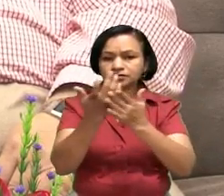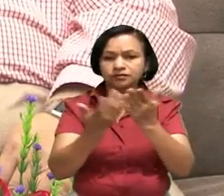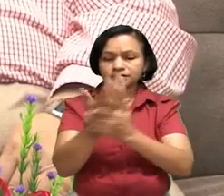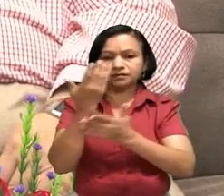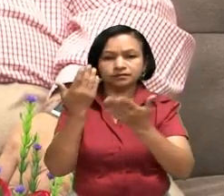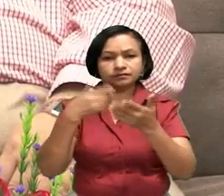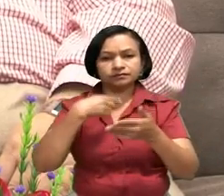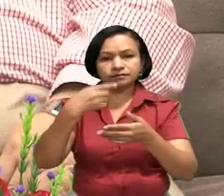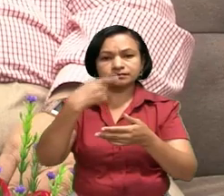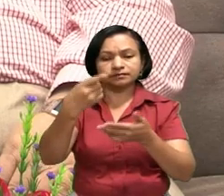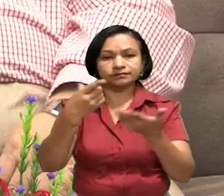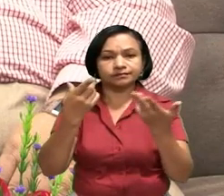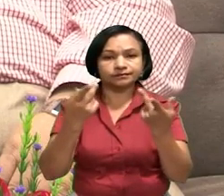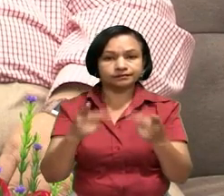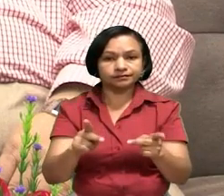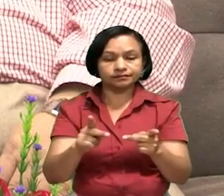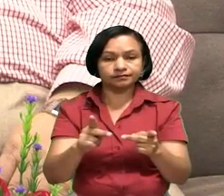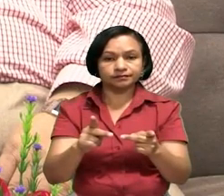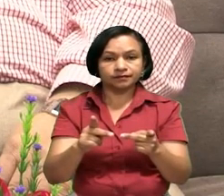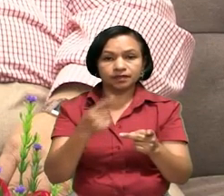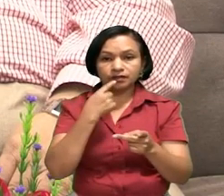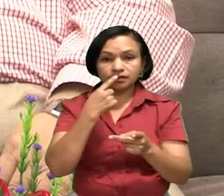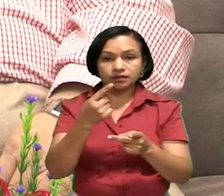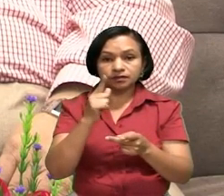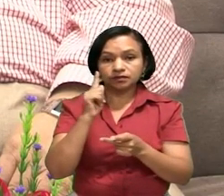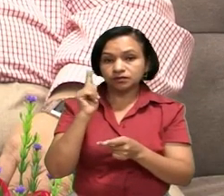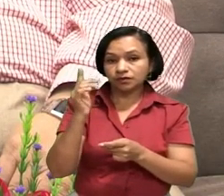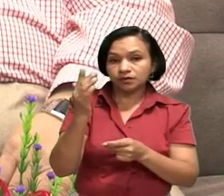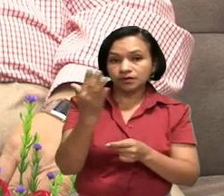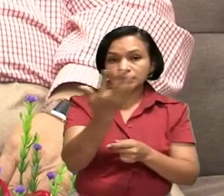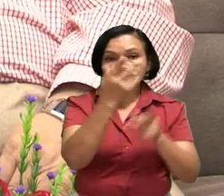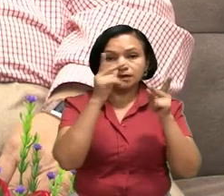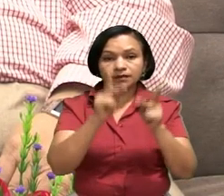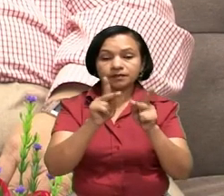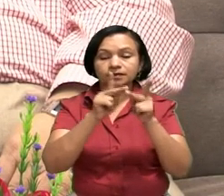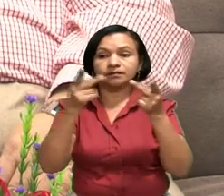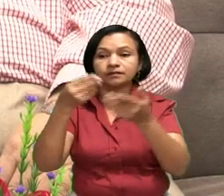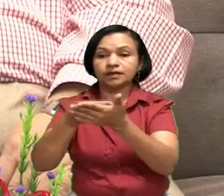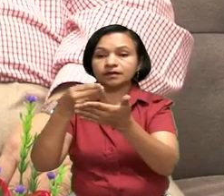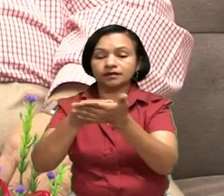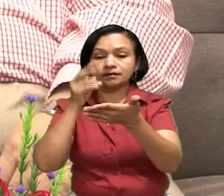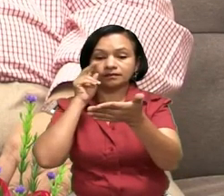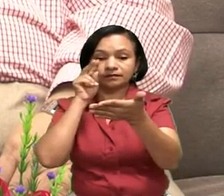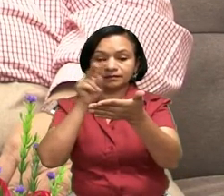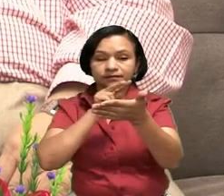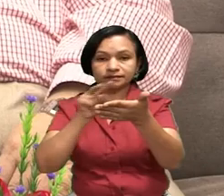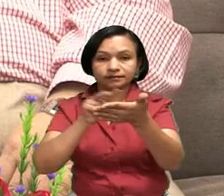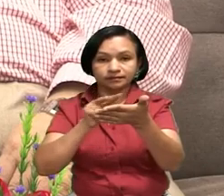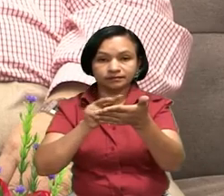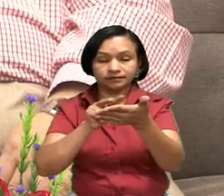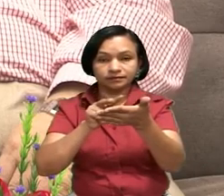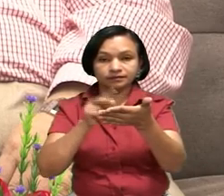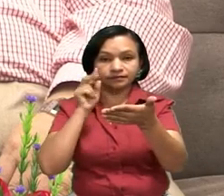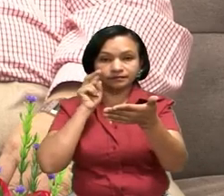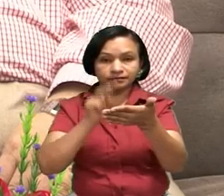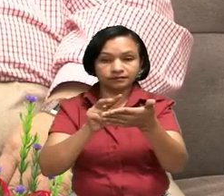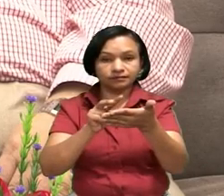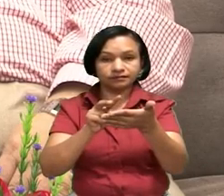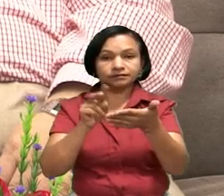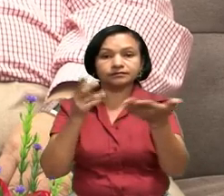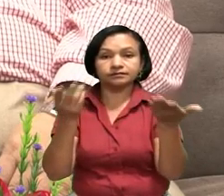imaginar pero eso no me garantiza a mí necesariamente que mi mensaje va a llegar me lo va a